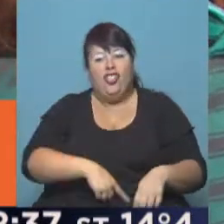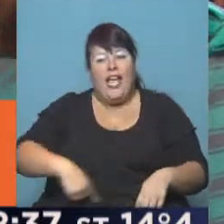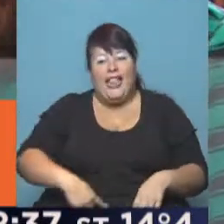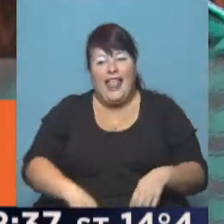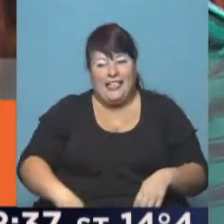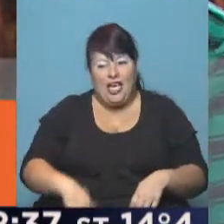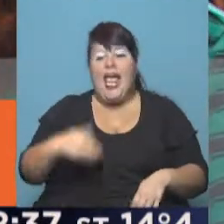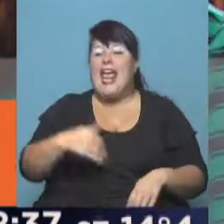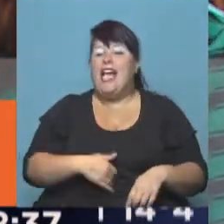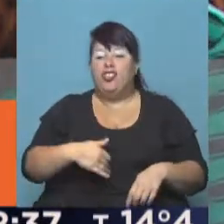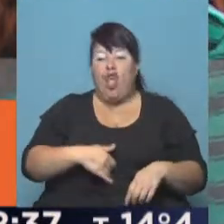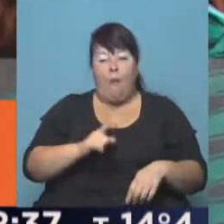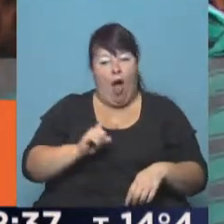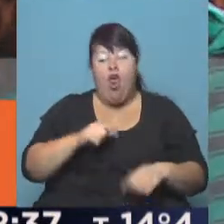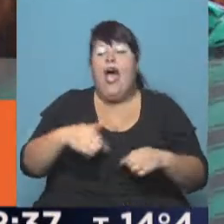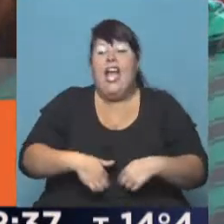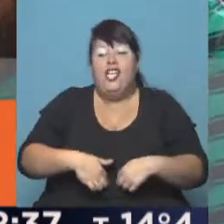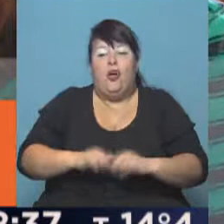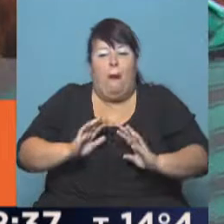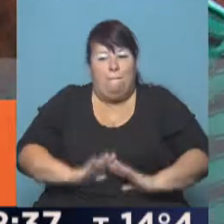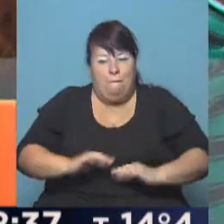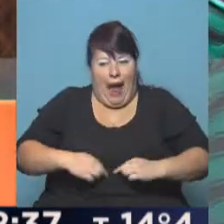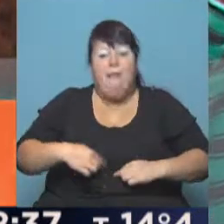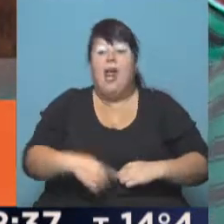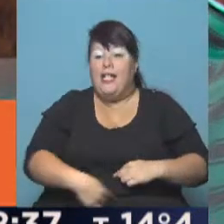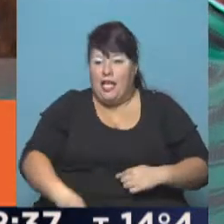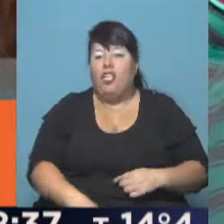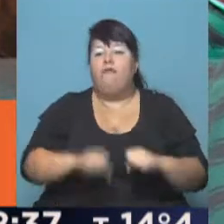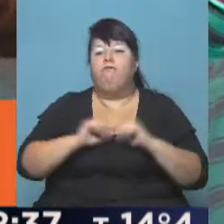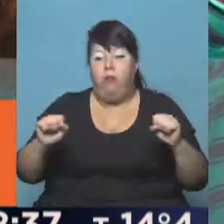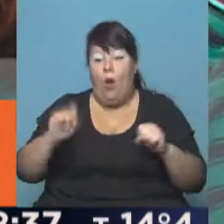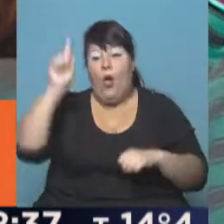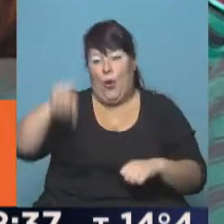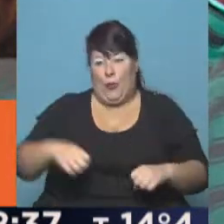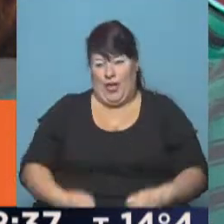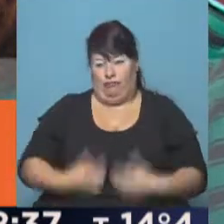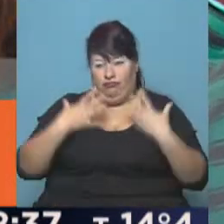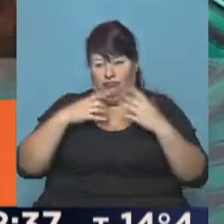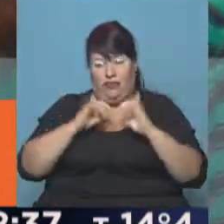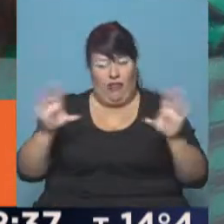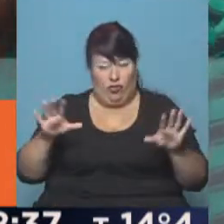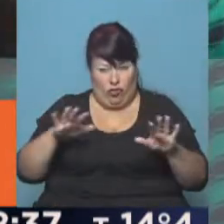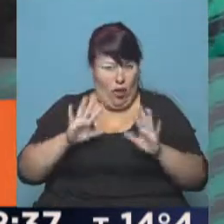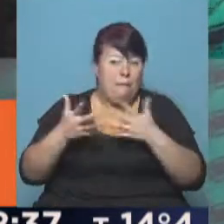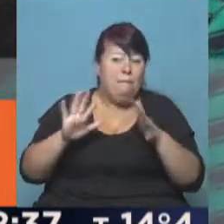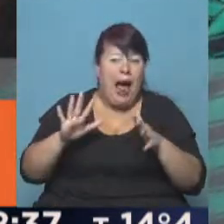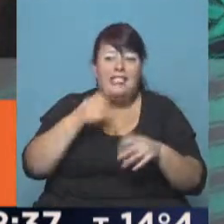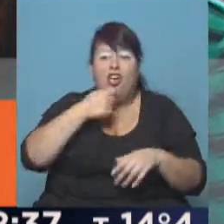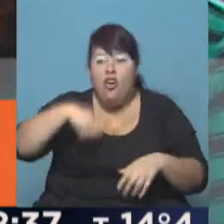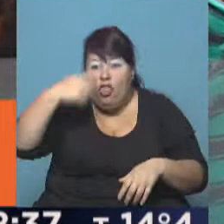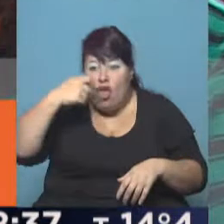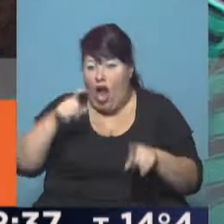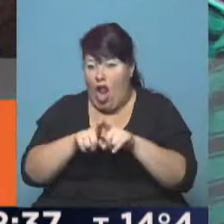no en el estómago porque ahí se queda depositada produce una intoxicación similar a la intoxicación